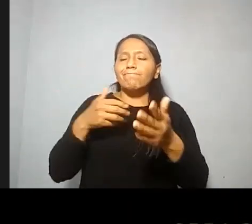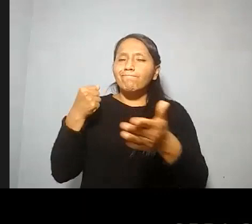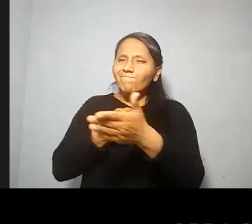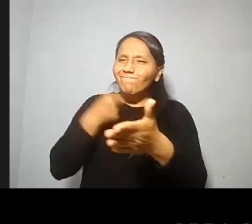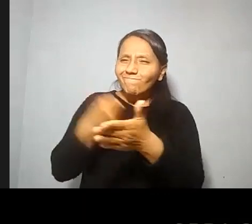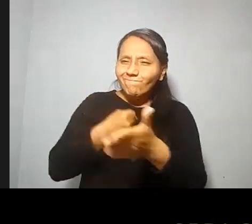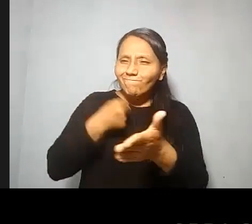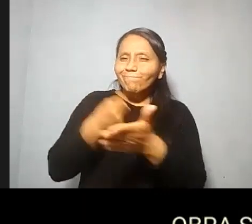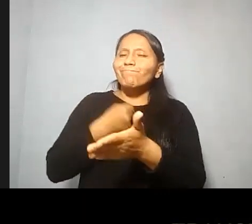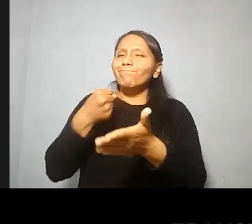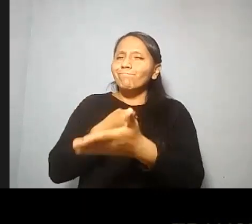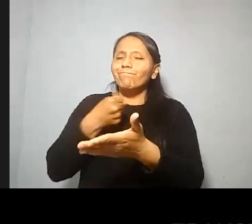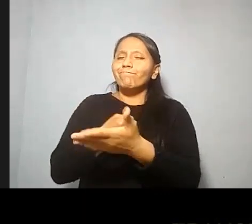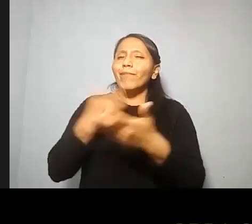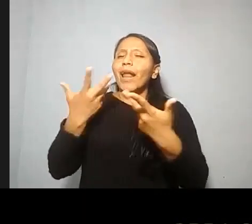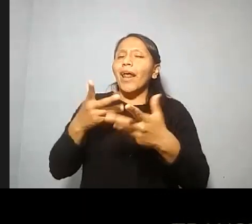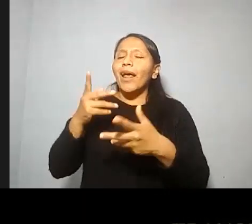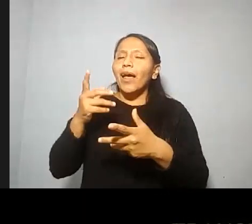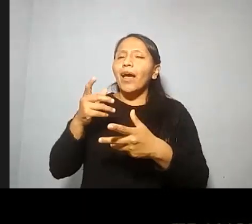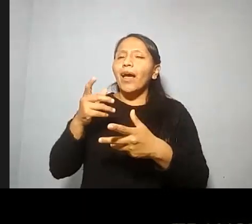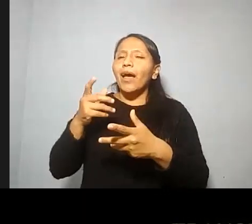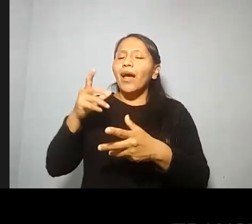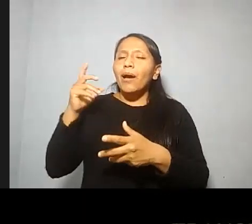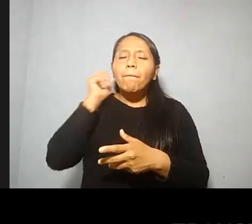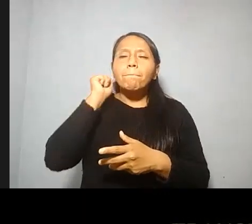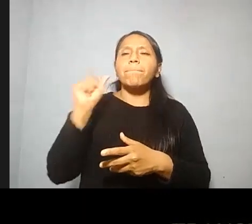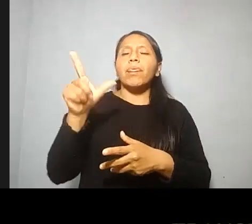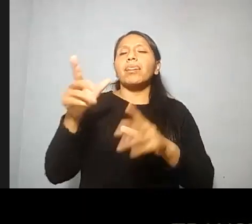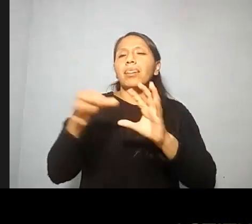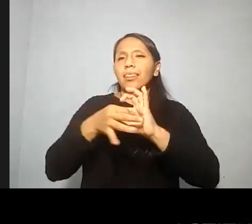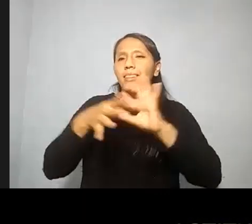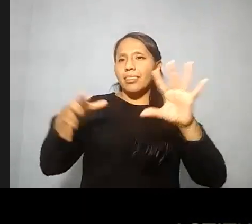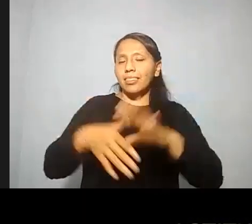manera lograr su propia independencia.